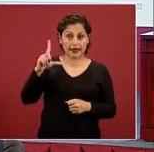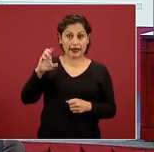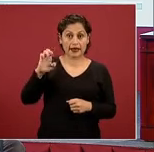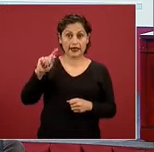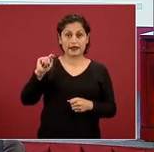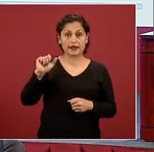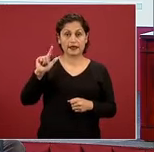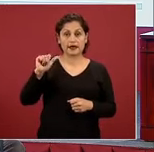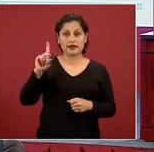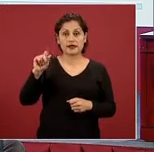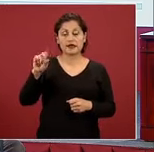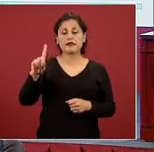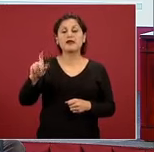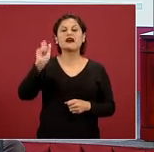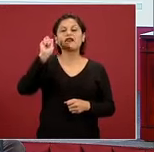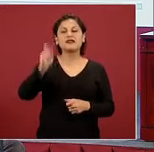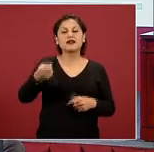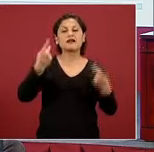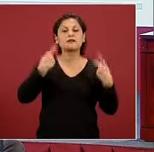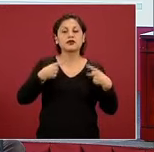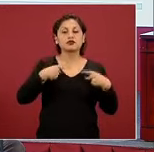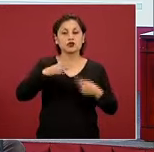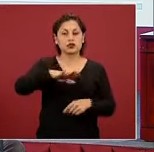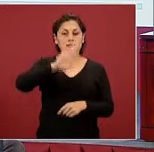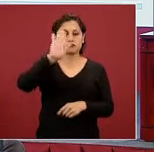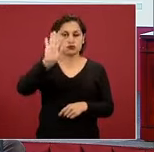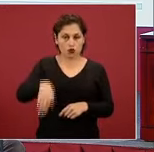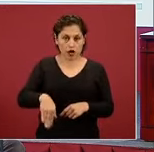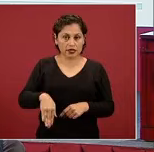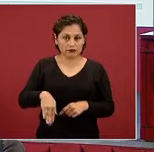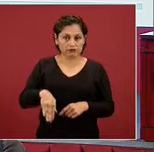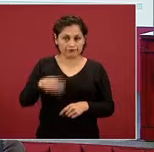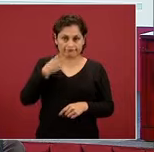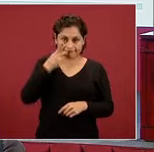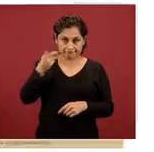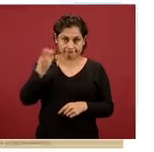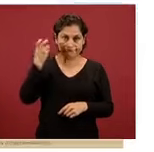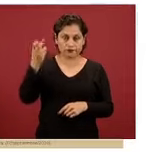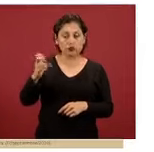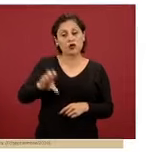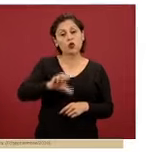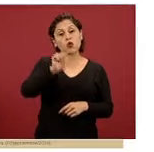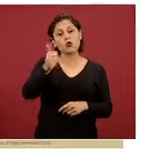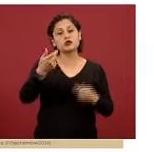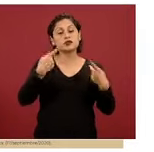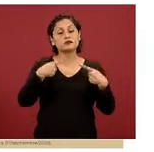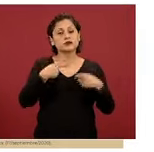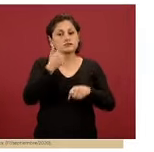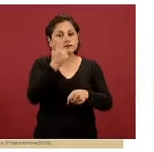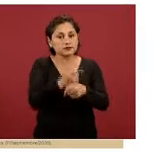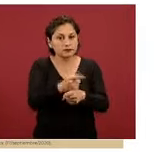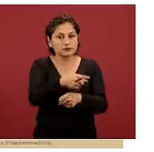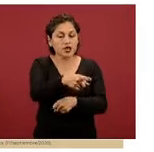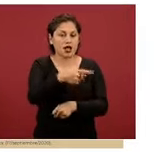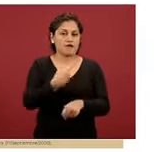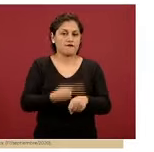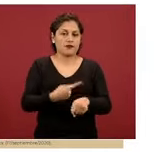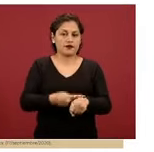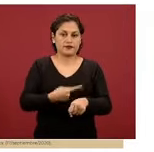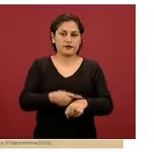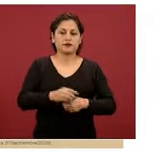proporción de personas que desafortunadamente fallecen, comparadas con aquellas que han sido detectadas, y vemos aquí